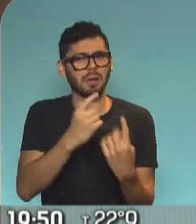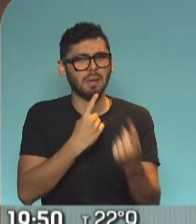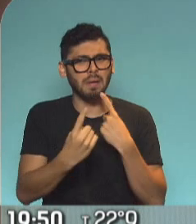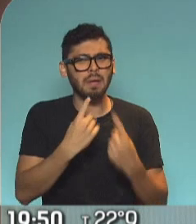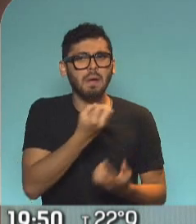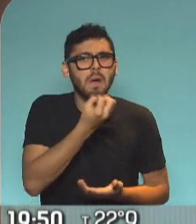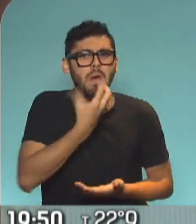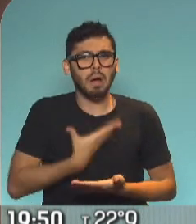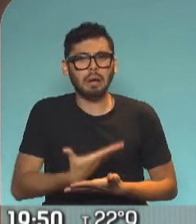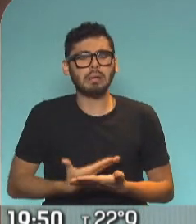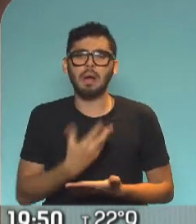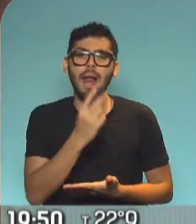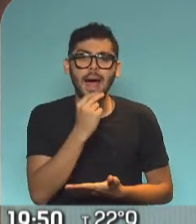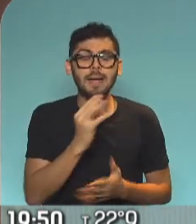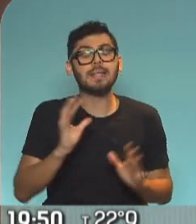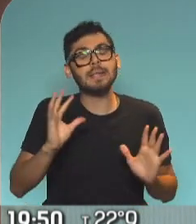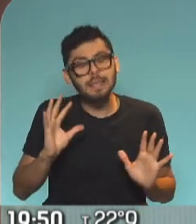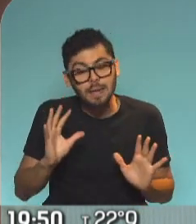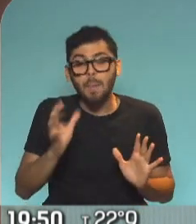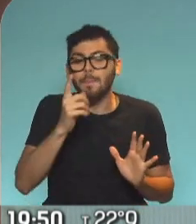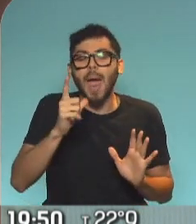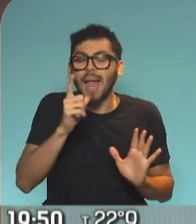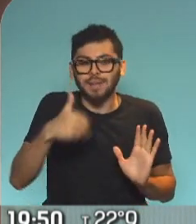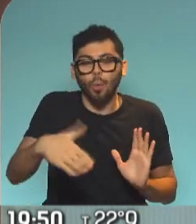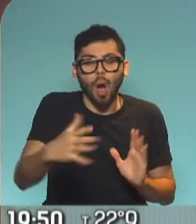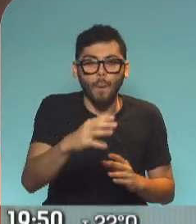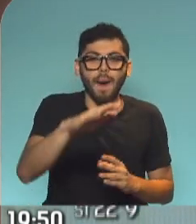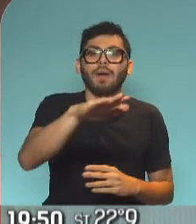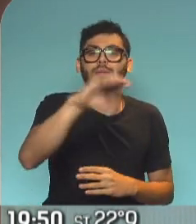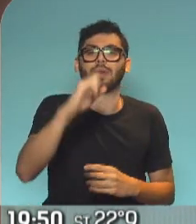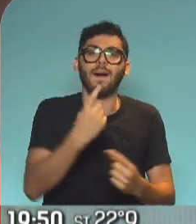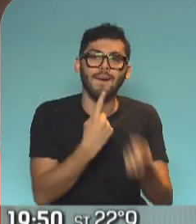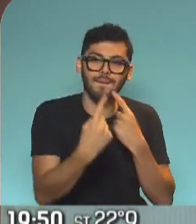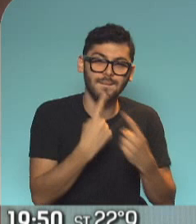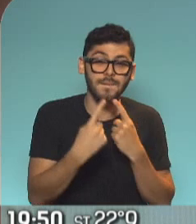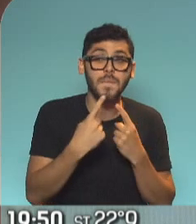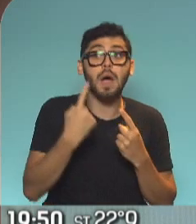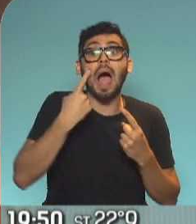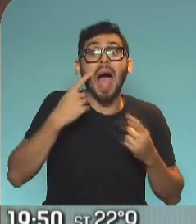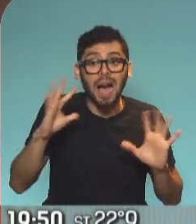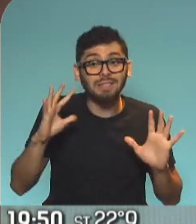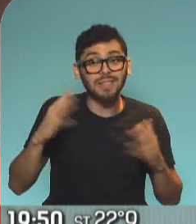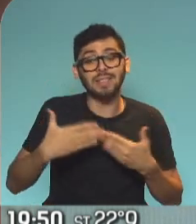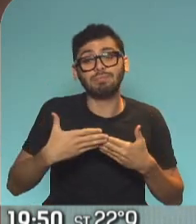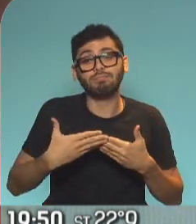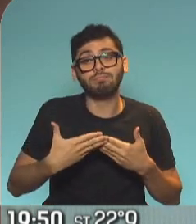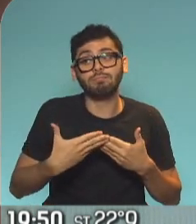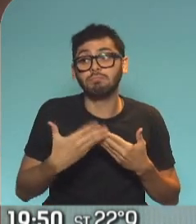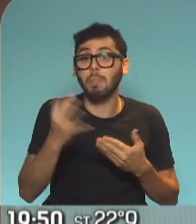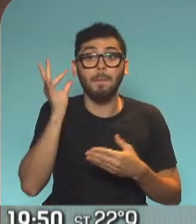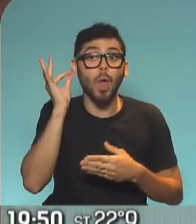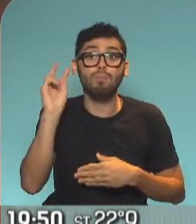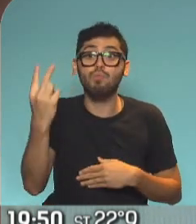esto es lo que parece insinuar sin horizonte cercano como el próximo paso en la investigación para decidir para determinar por qué está muerto de diego